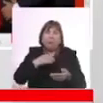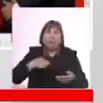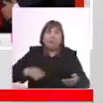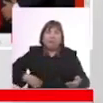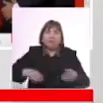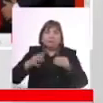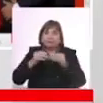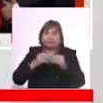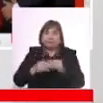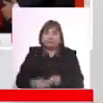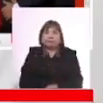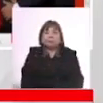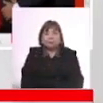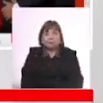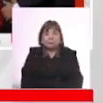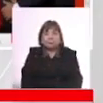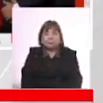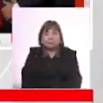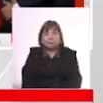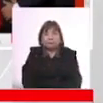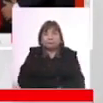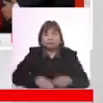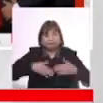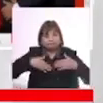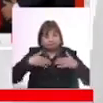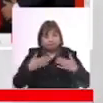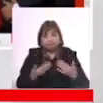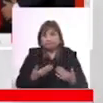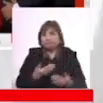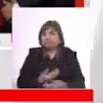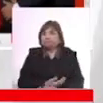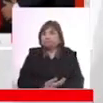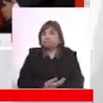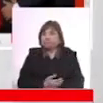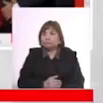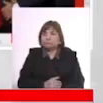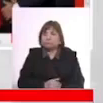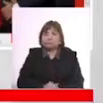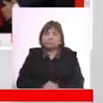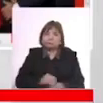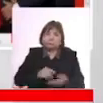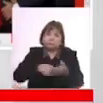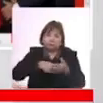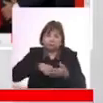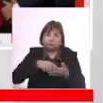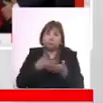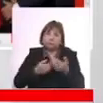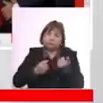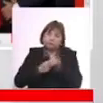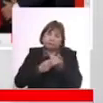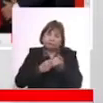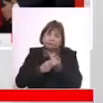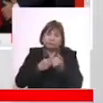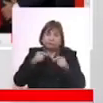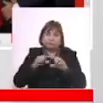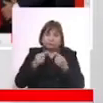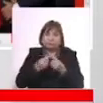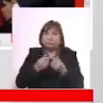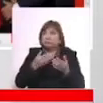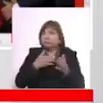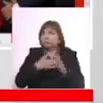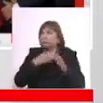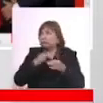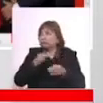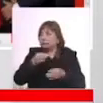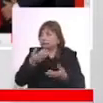producción trate en la medida que se puede y debería ser una exigencia de que se le apoye también a este sector postergado. En ese